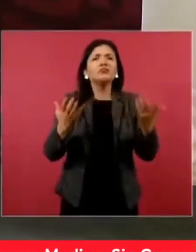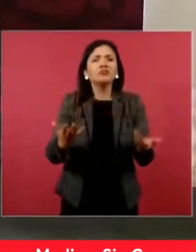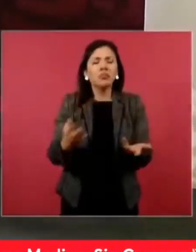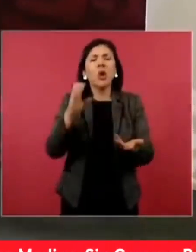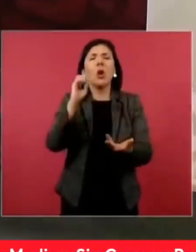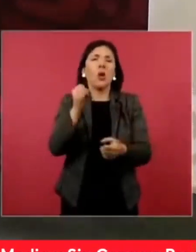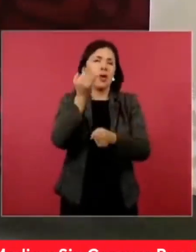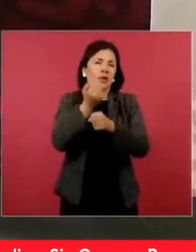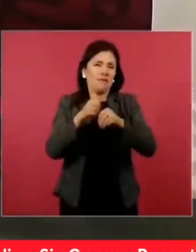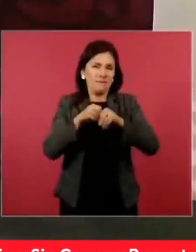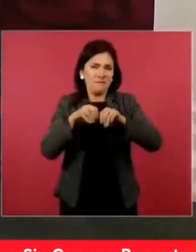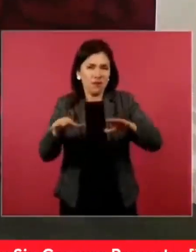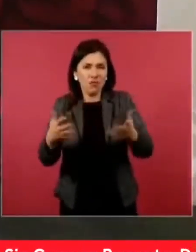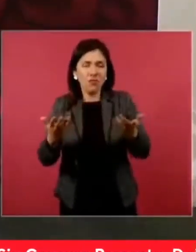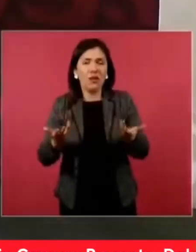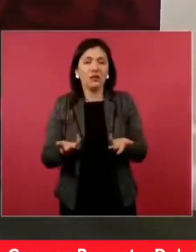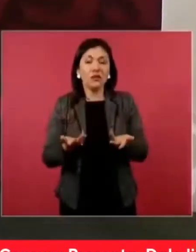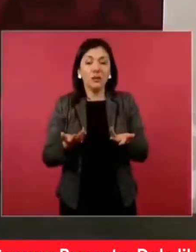de información,